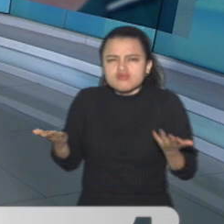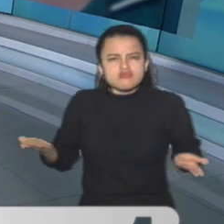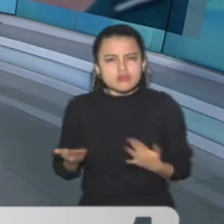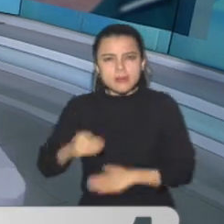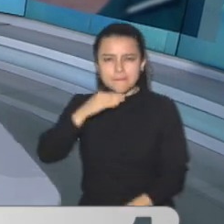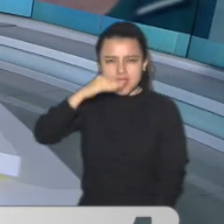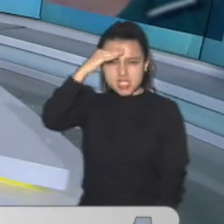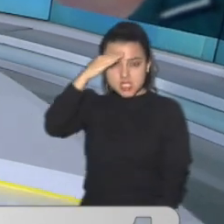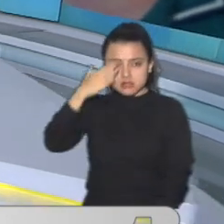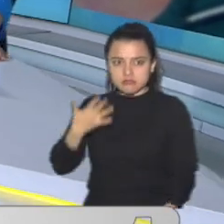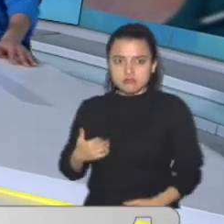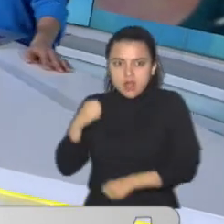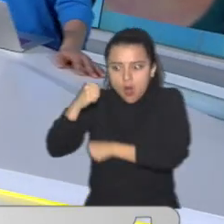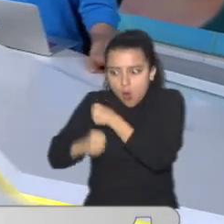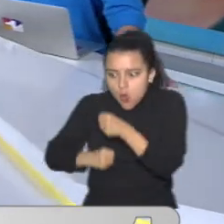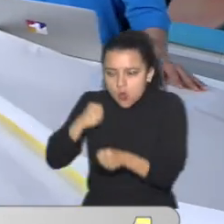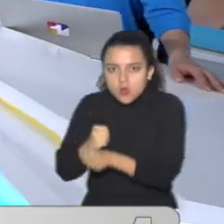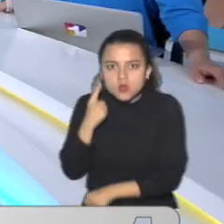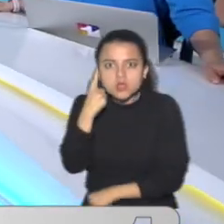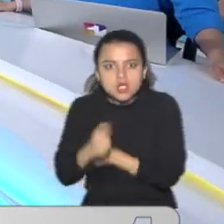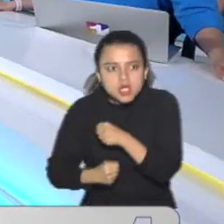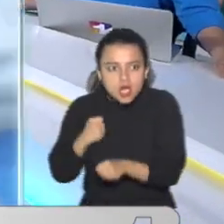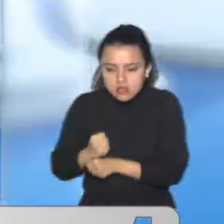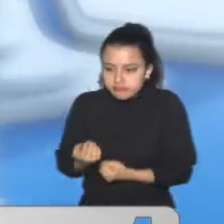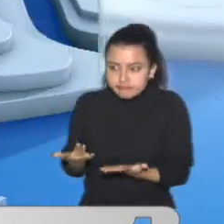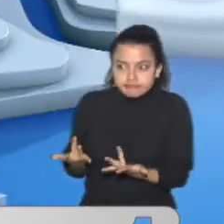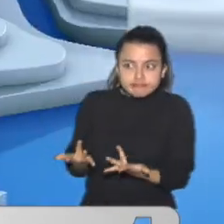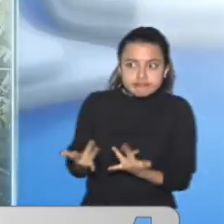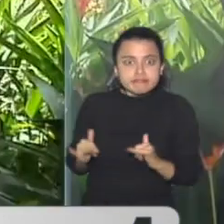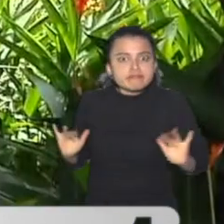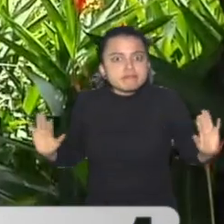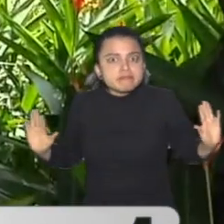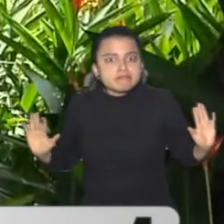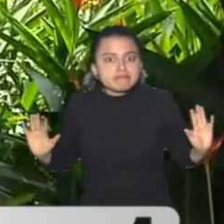-josé chaparro qué va a pasar con este proceso muy buenos días